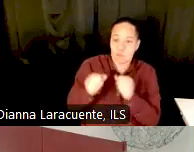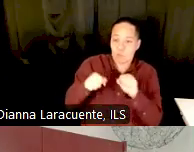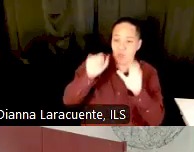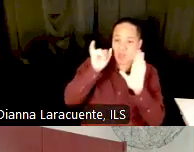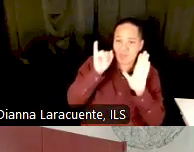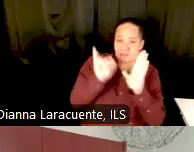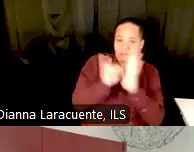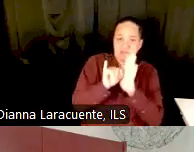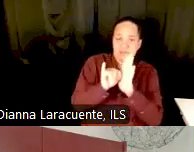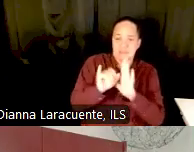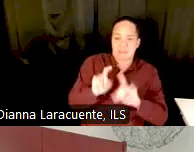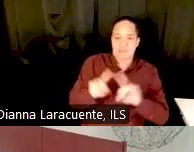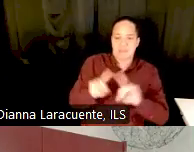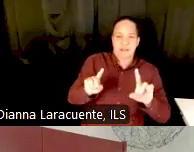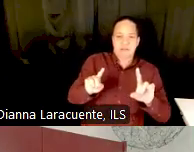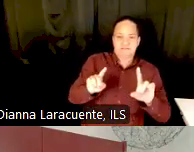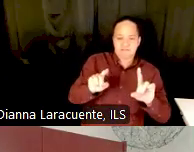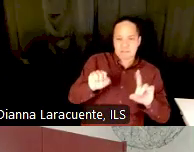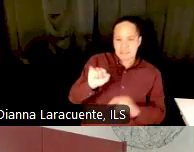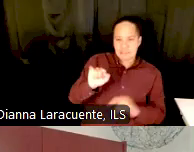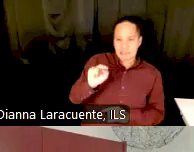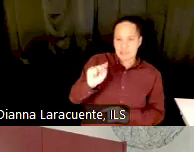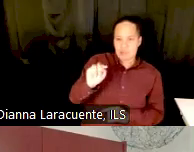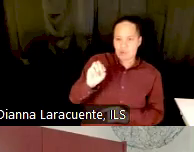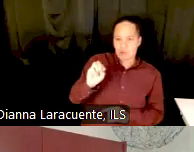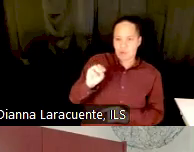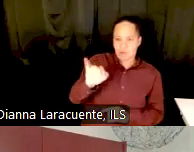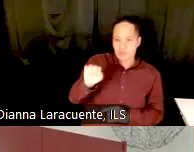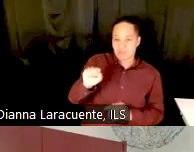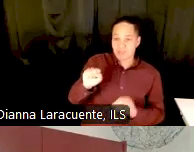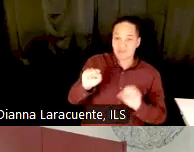y diferenciar los síntomas que puede presentar.